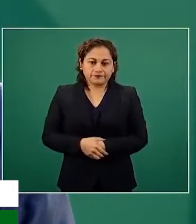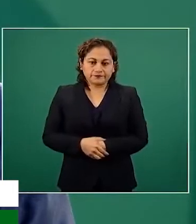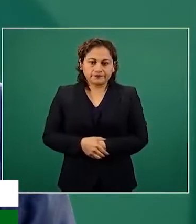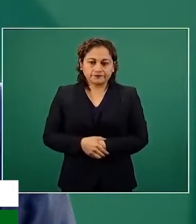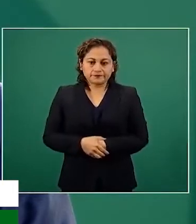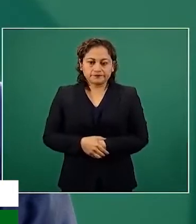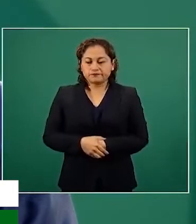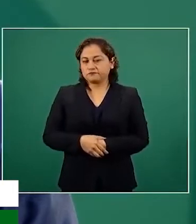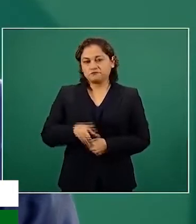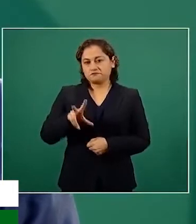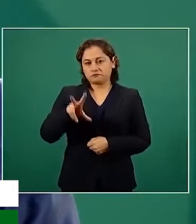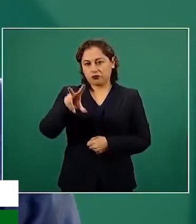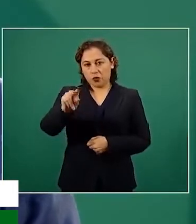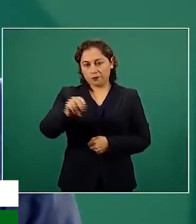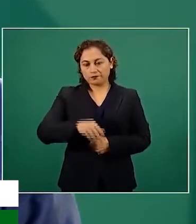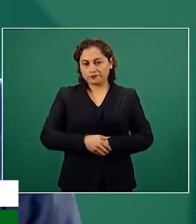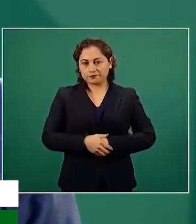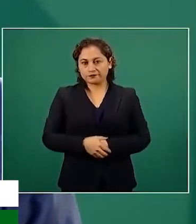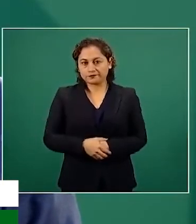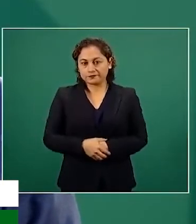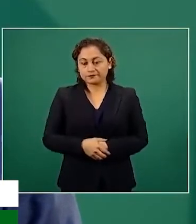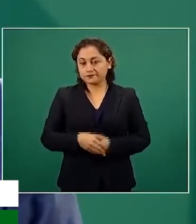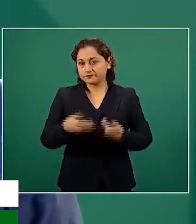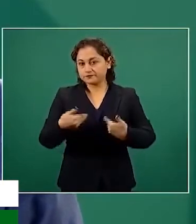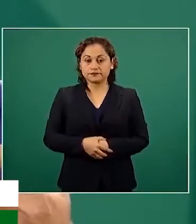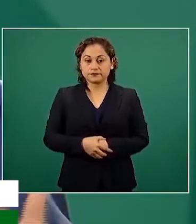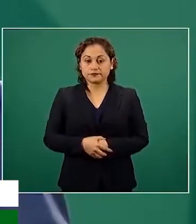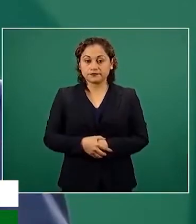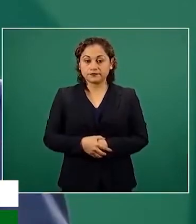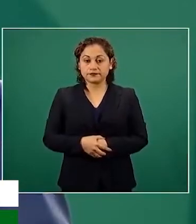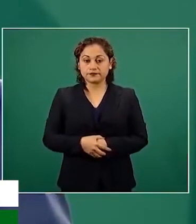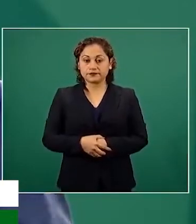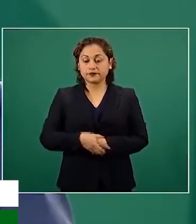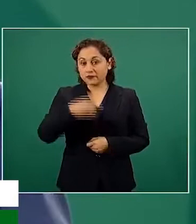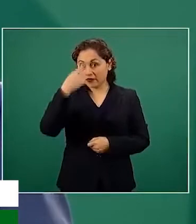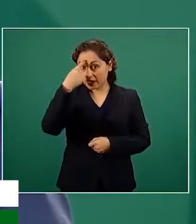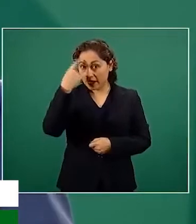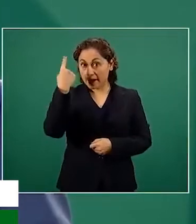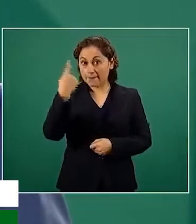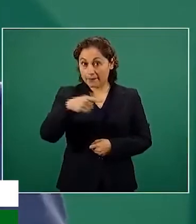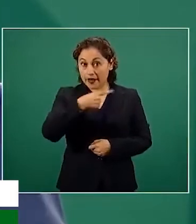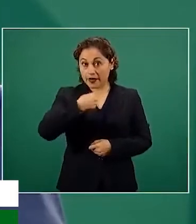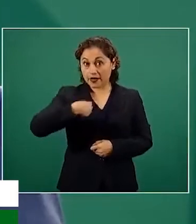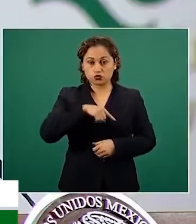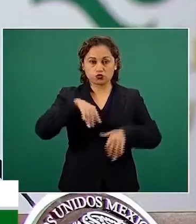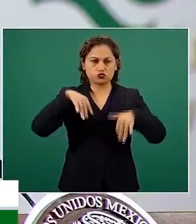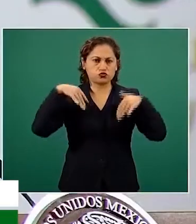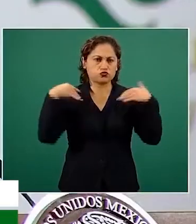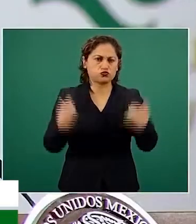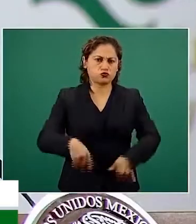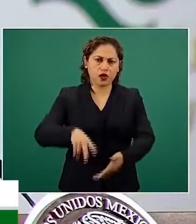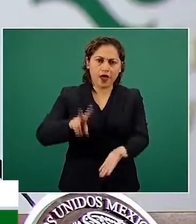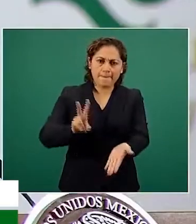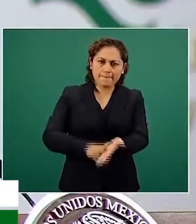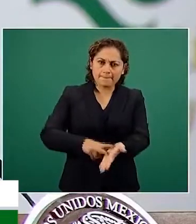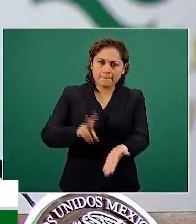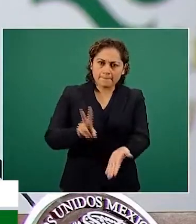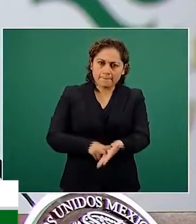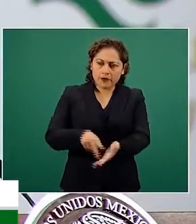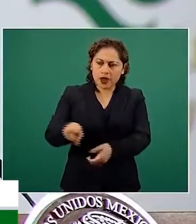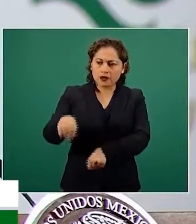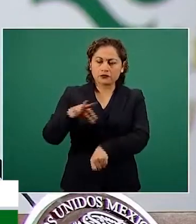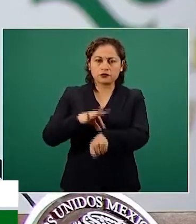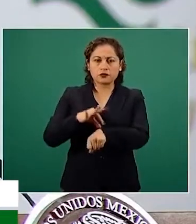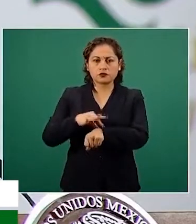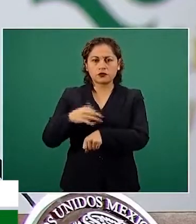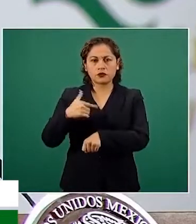tras irse de vacaciones en plena pandemia. Al contrario, para nosotros ha sido de mucha ayuda la participación del